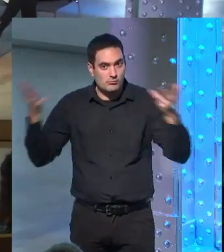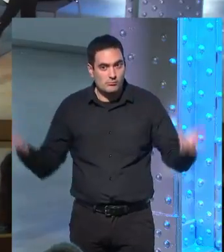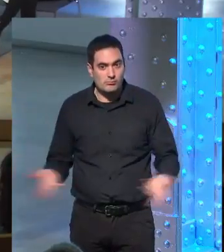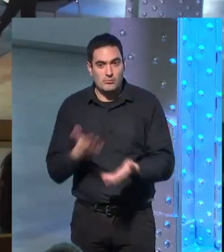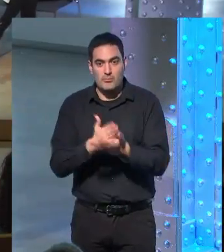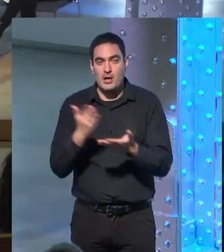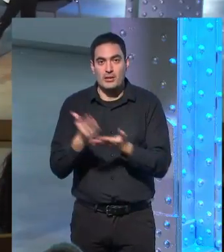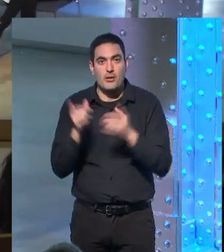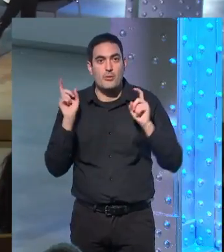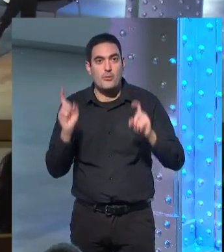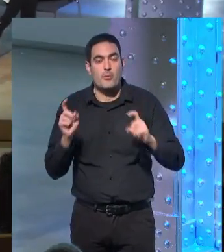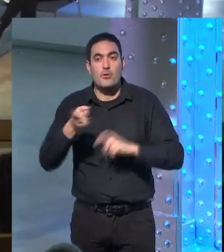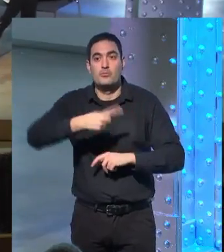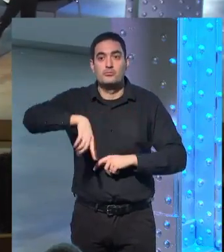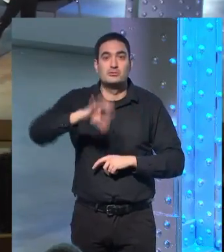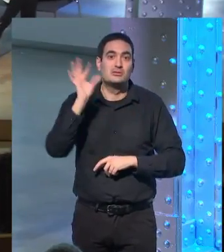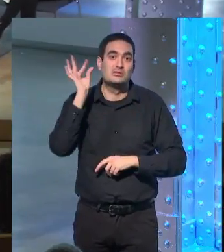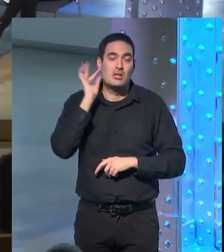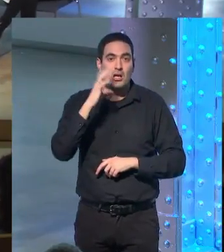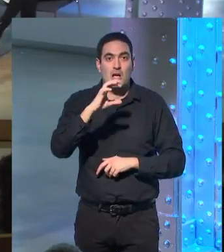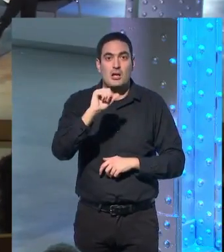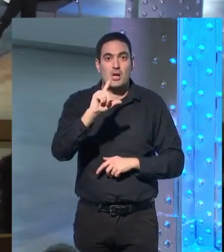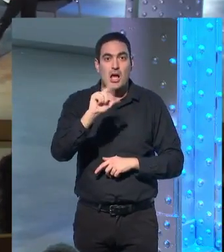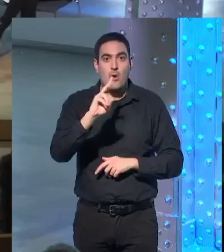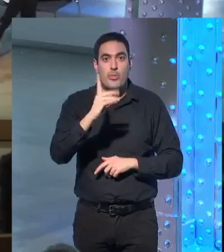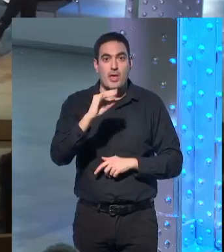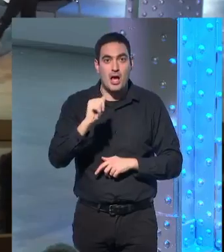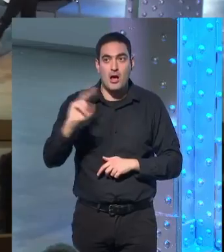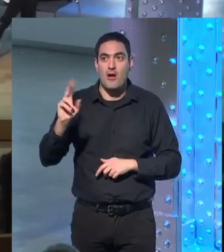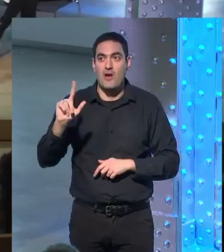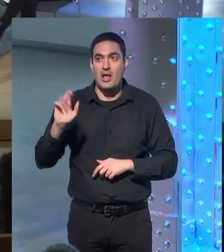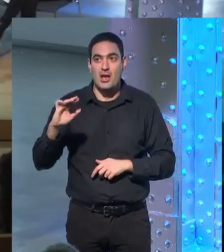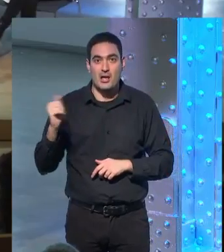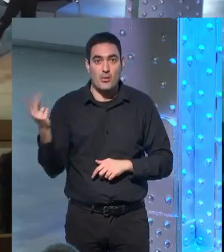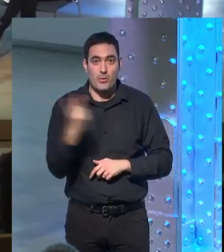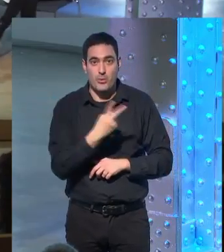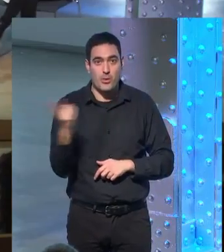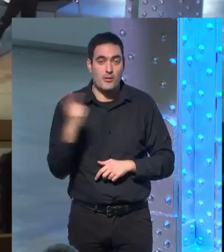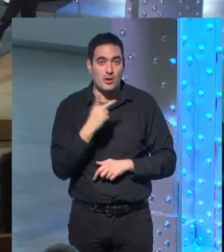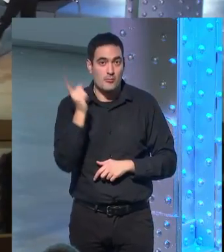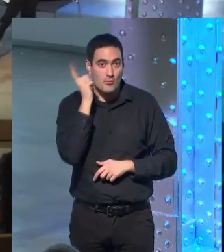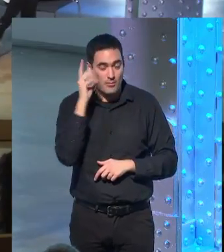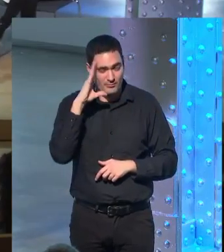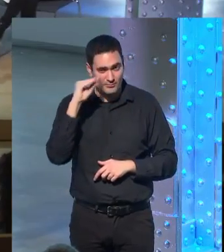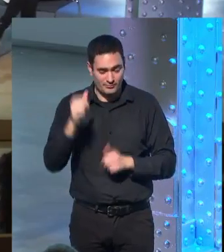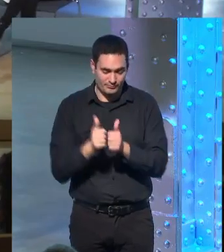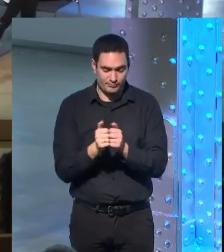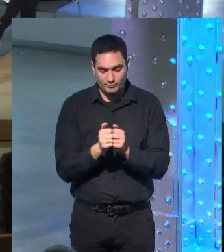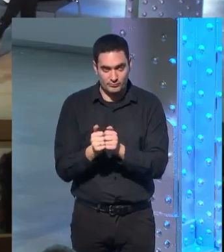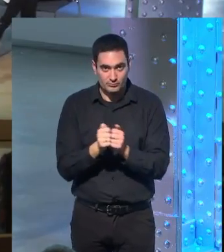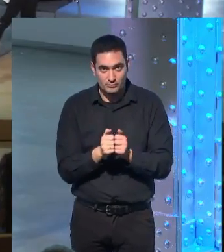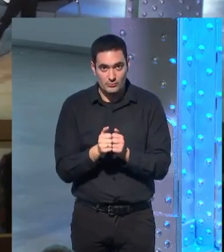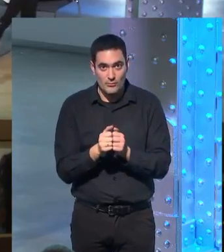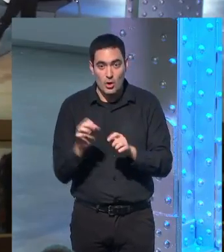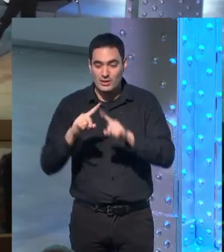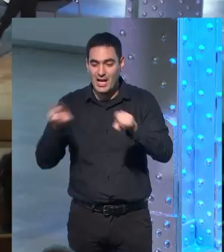la parte de la educación. Vosotras, chicas, Claudia, Valeria, ¿usáis mucho el smartphone o la tablet o lo que sea